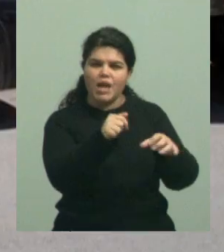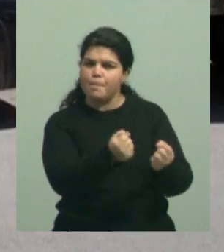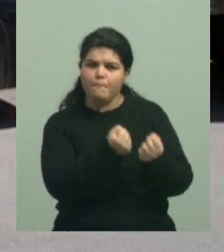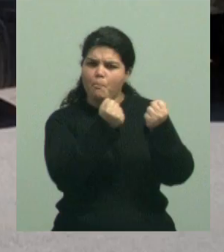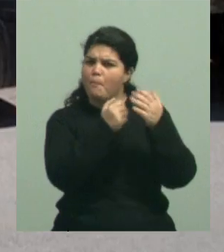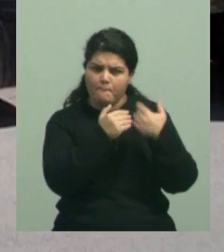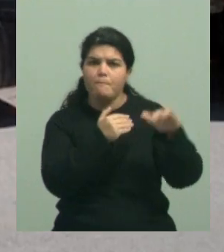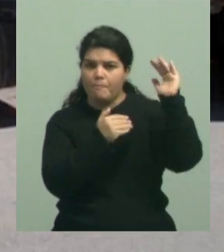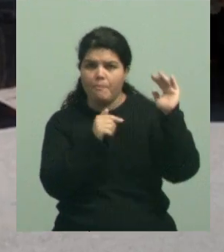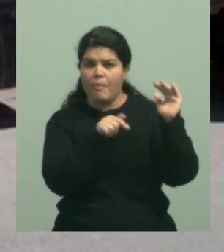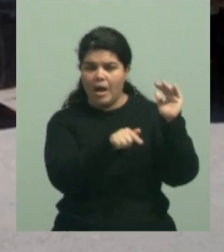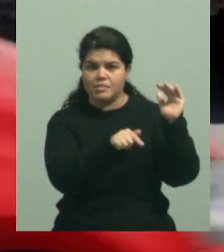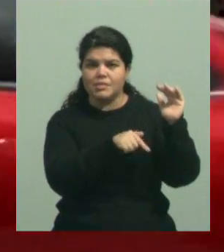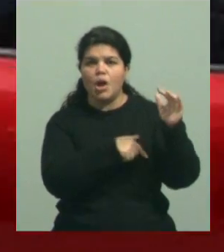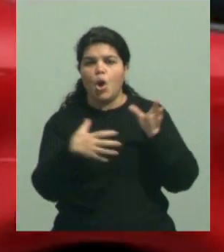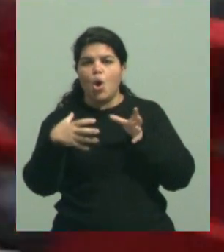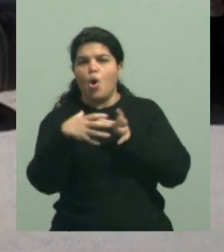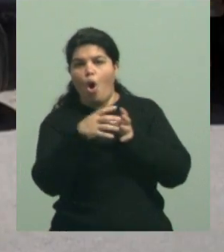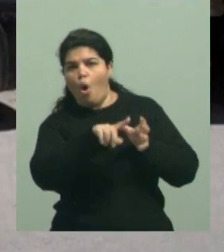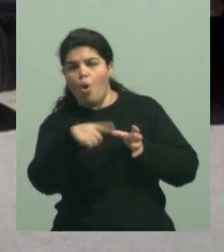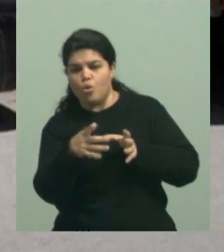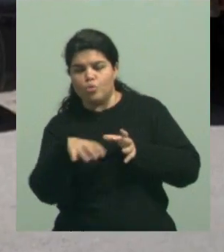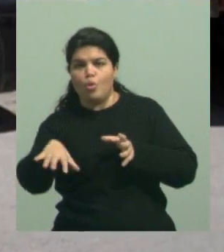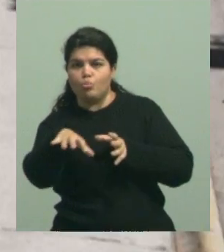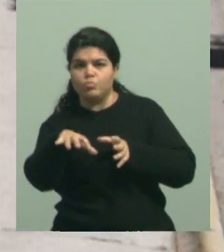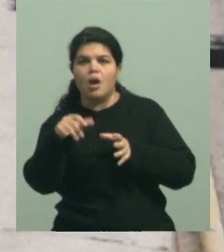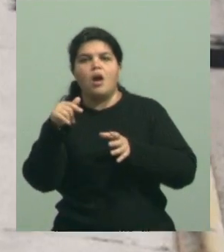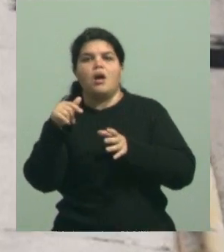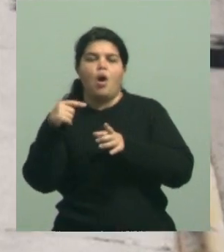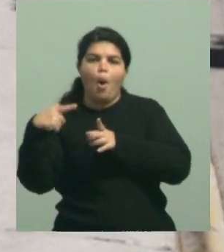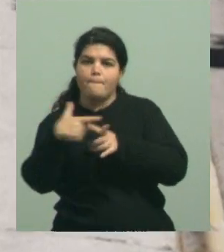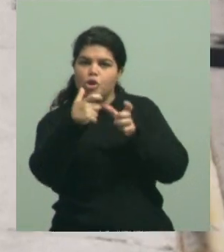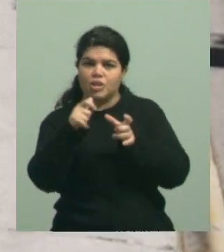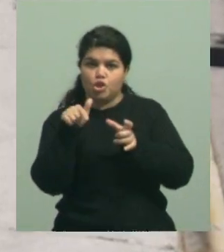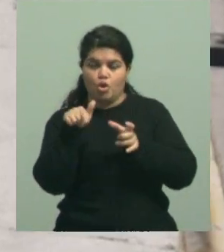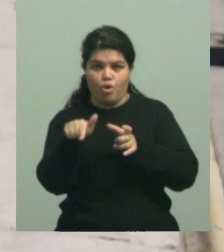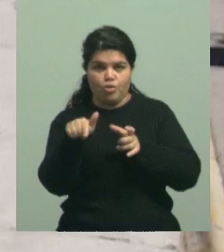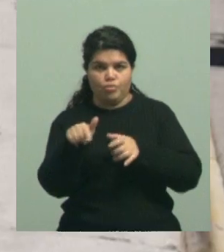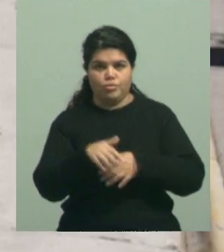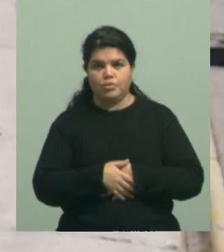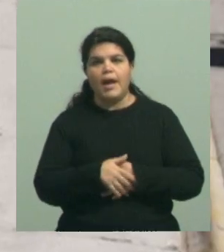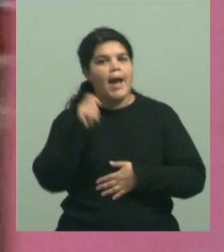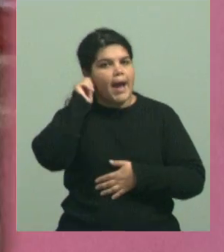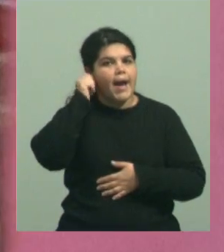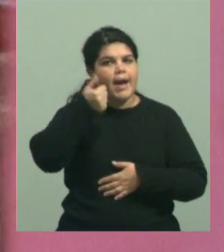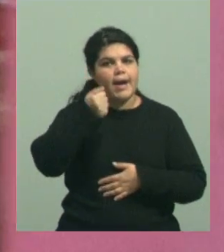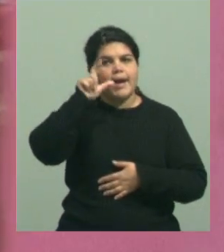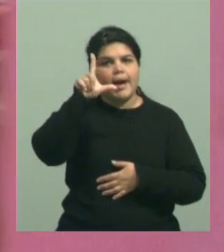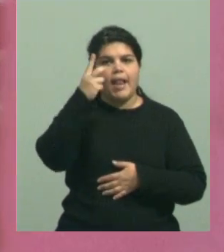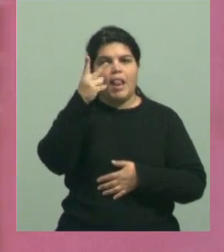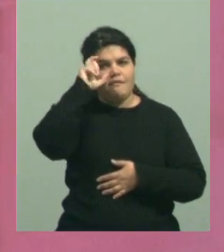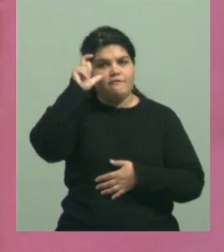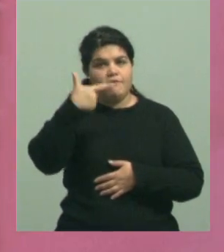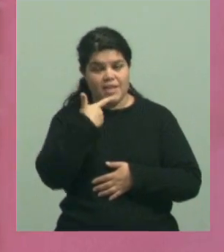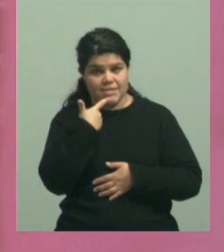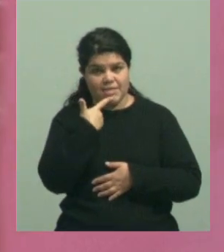fuerza esta oposición que canaliza Gálvez, con lo que es la estructura, por ahí podríamos